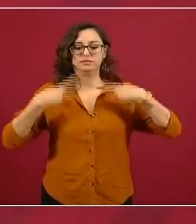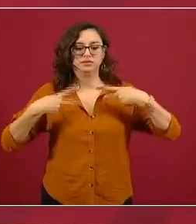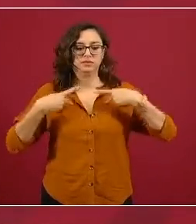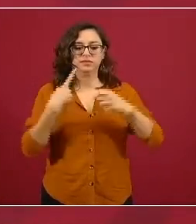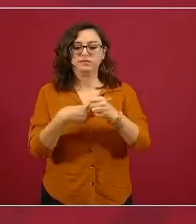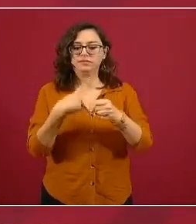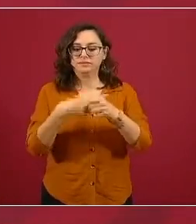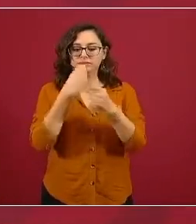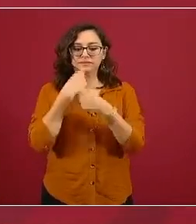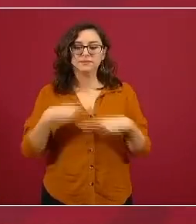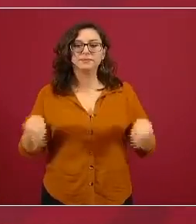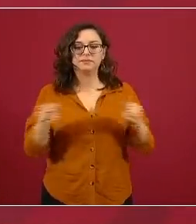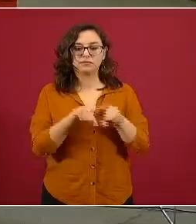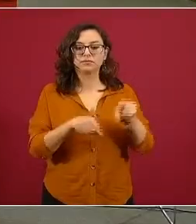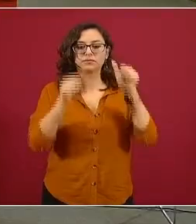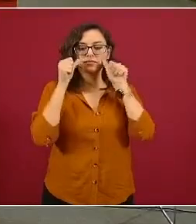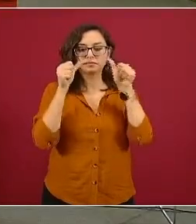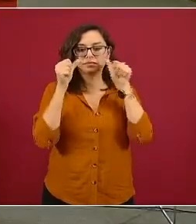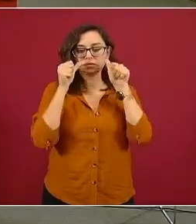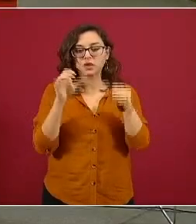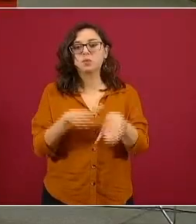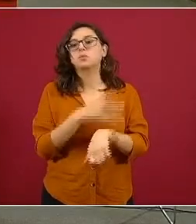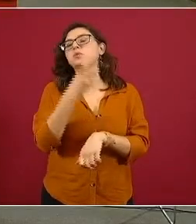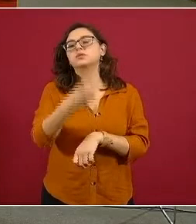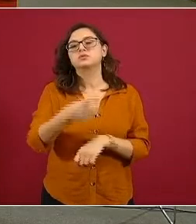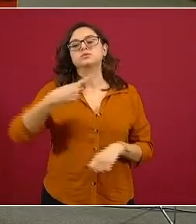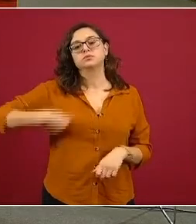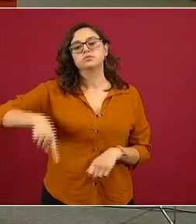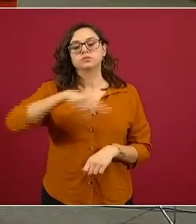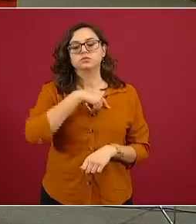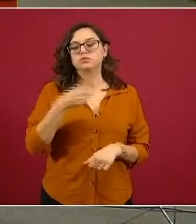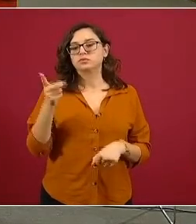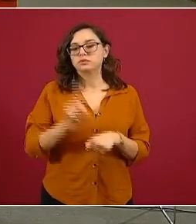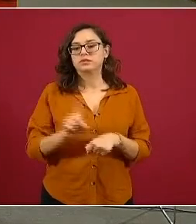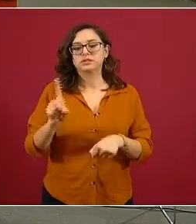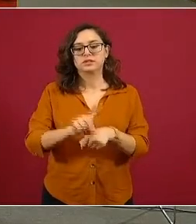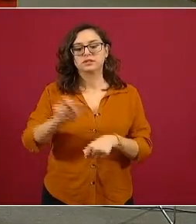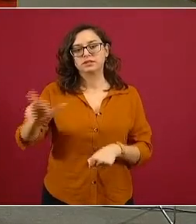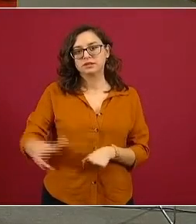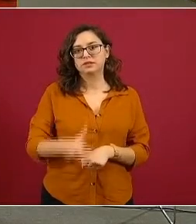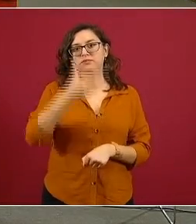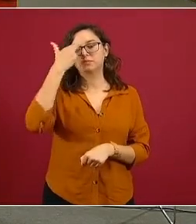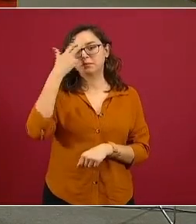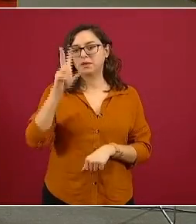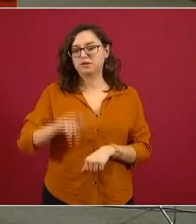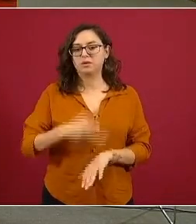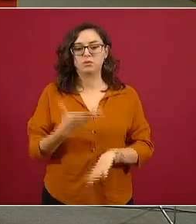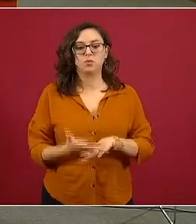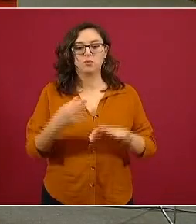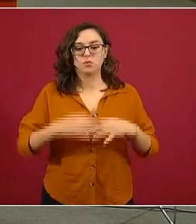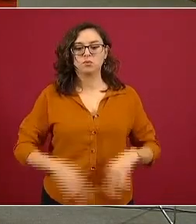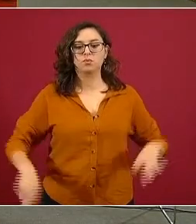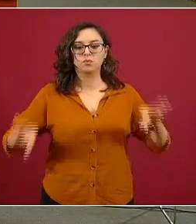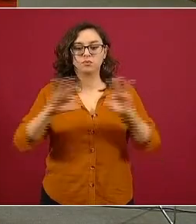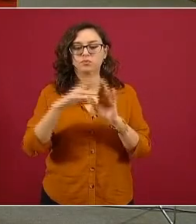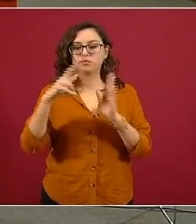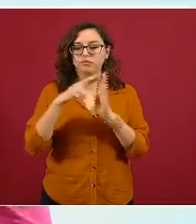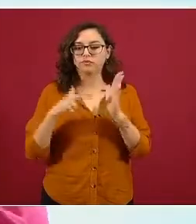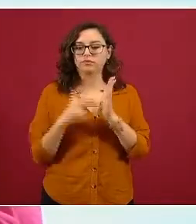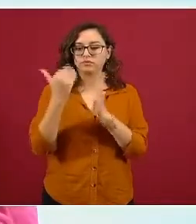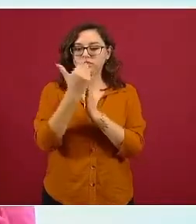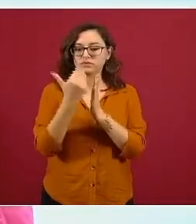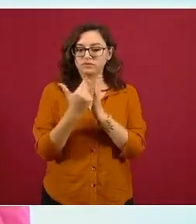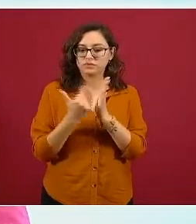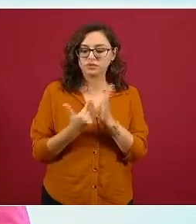enfermos, y con ello también nos queremos recordar todos los días la importancia de seguir las reglas sanitarias para